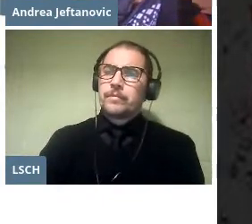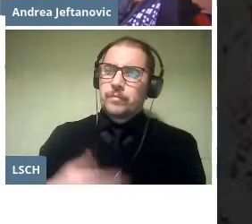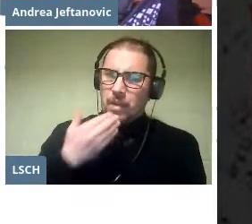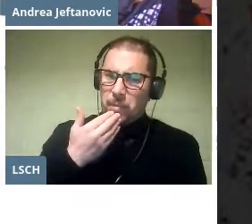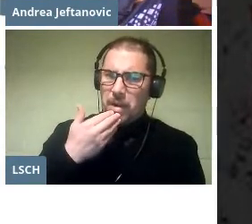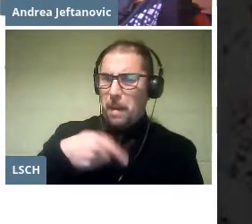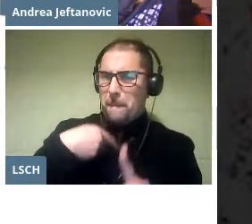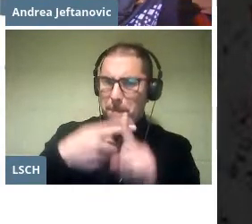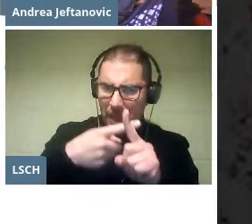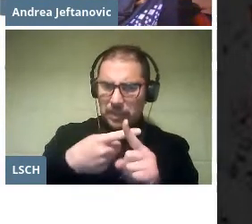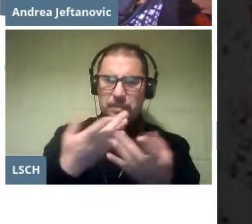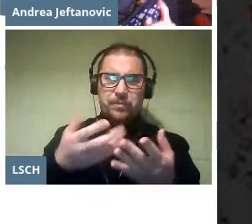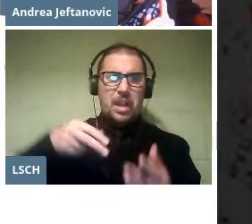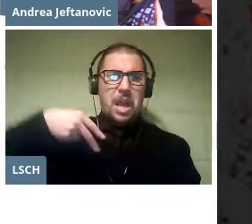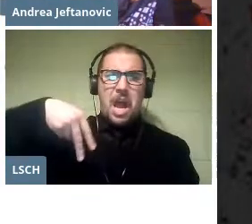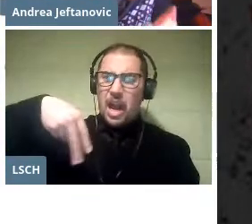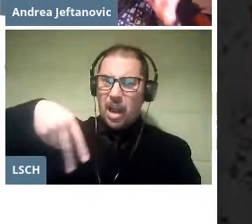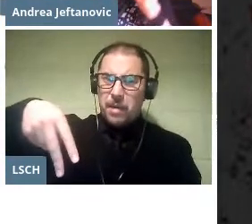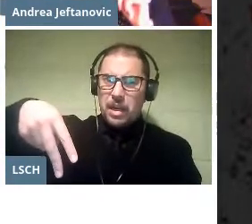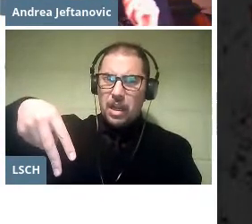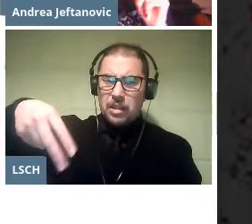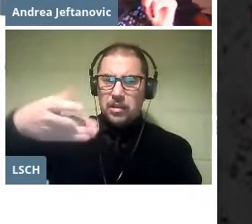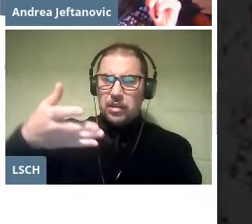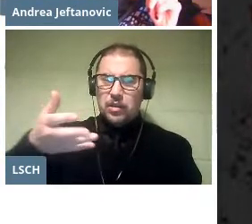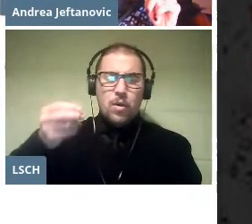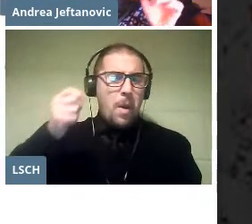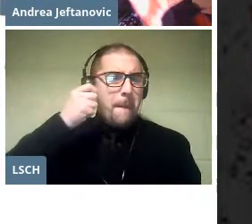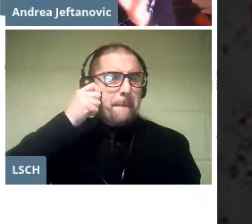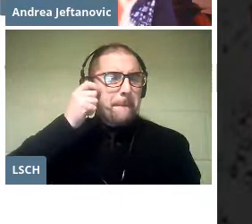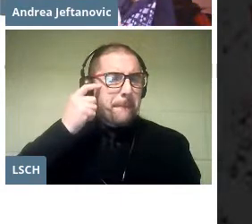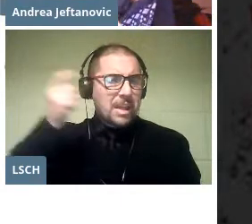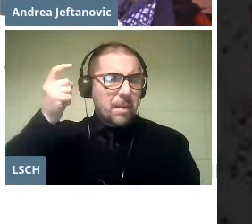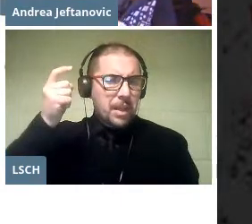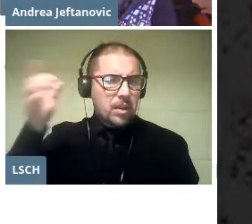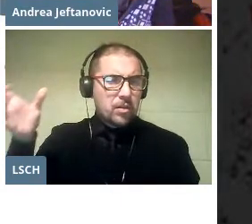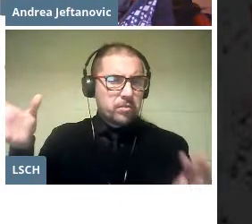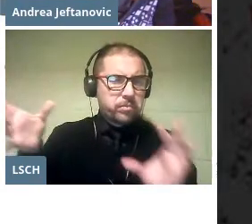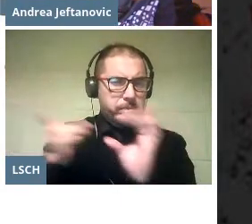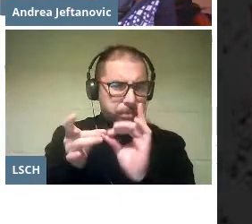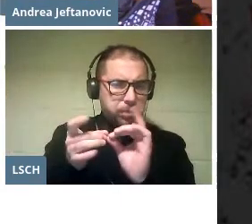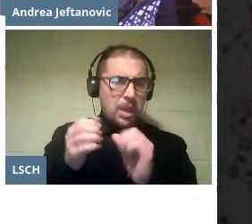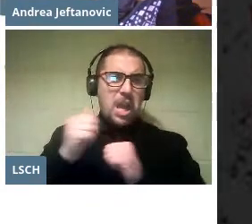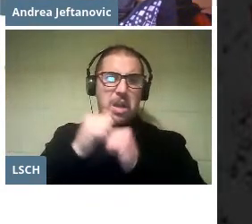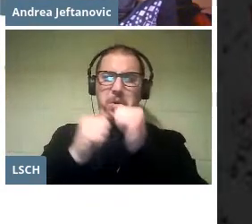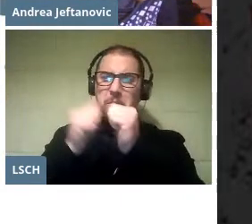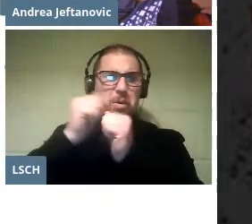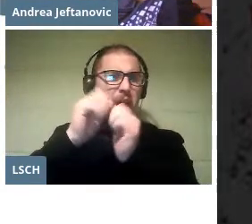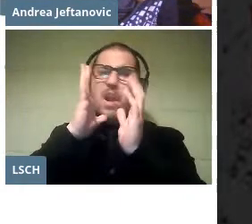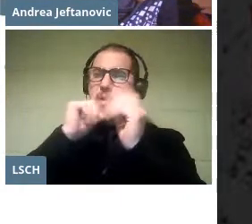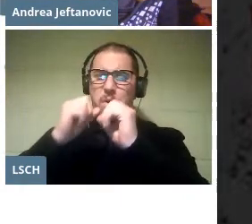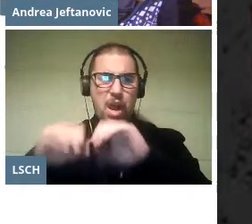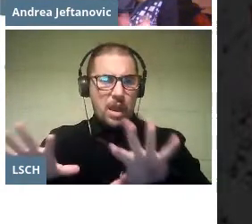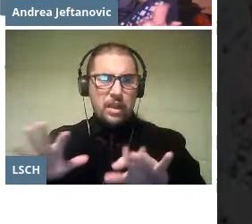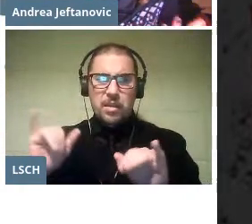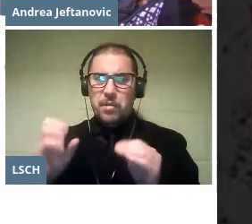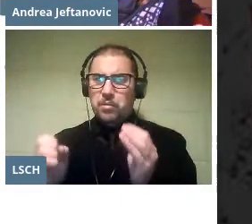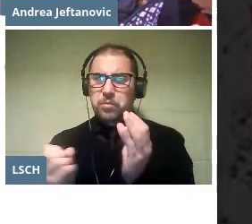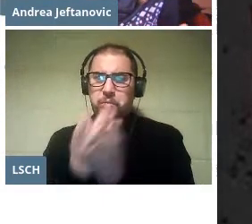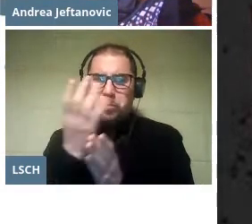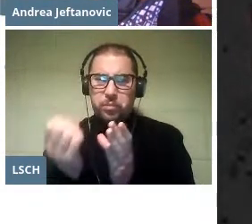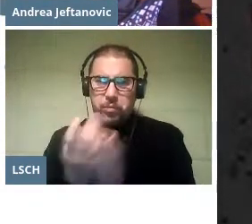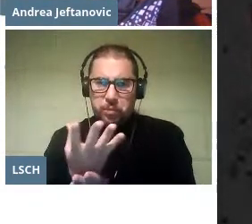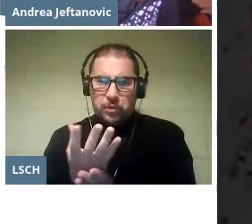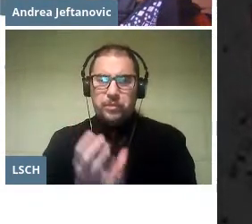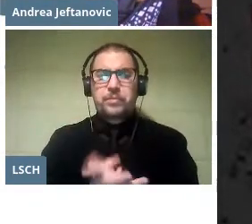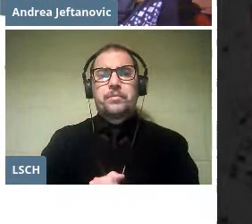Además, caminar es un tipo de pensamiento asociativo, poco estructurado, siempre improvisando como lo es la